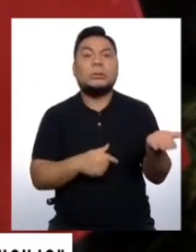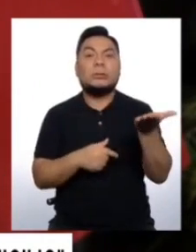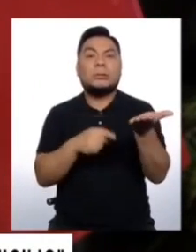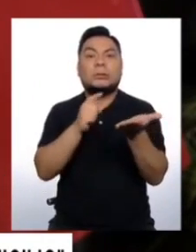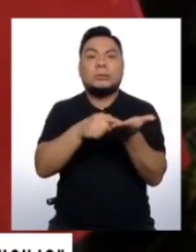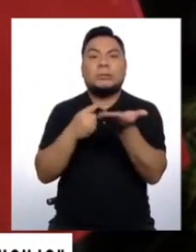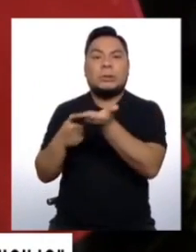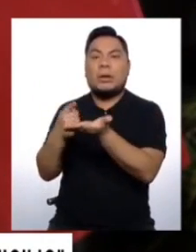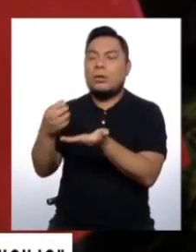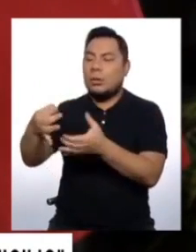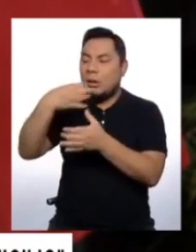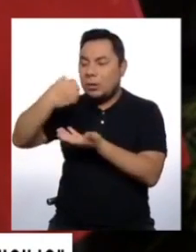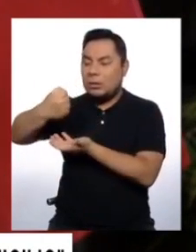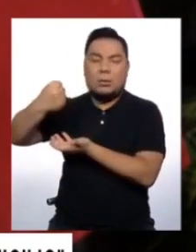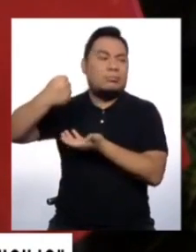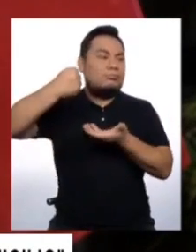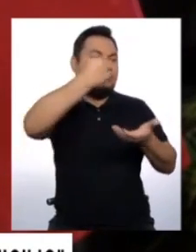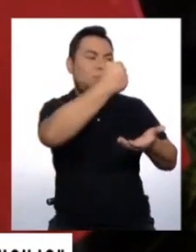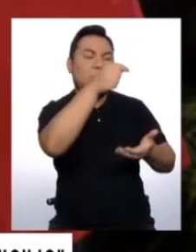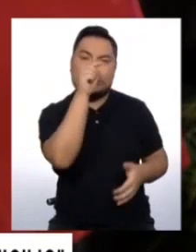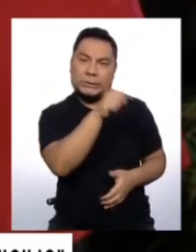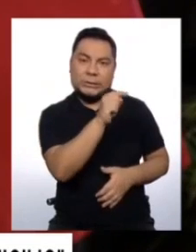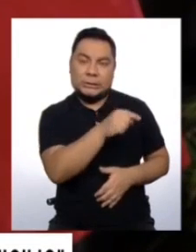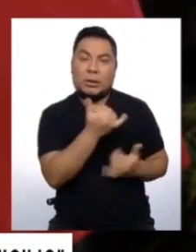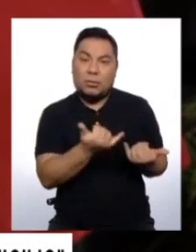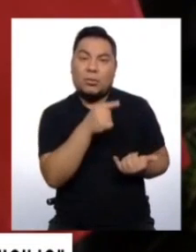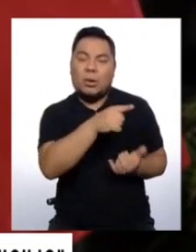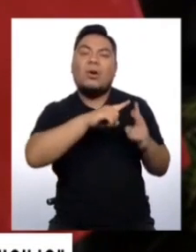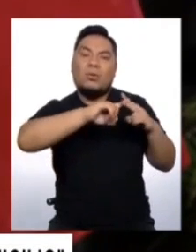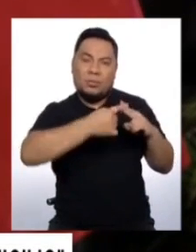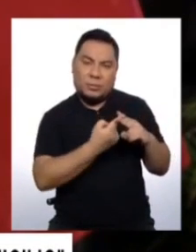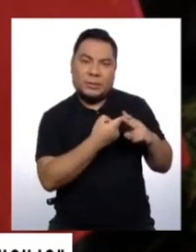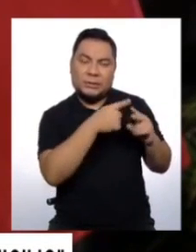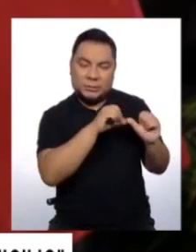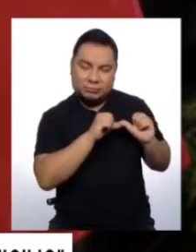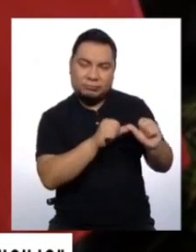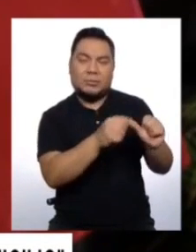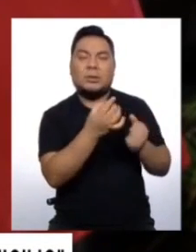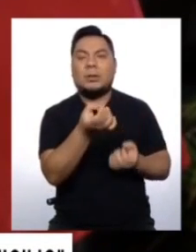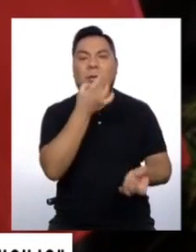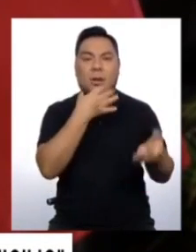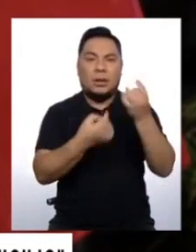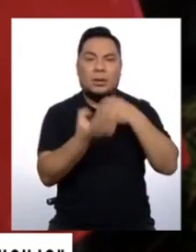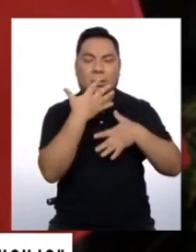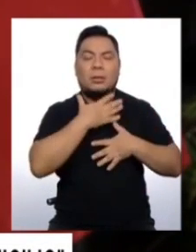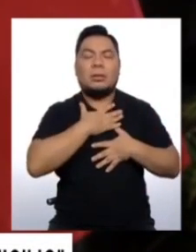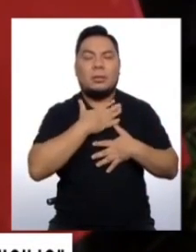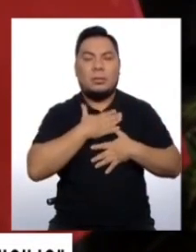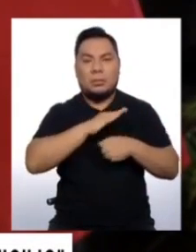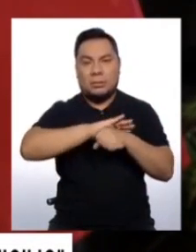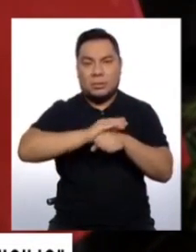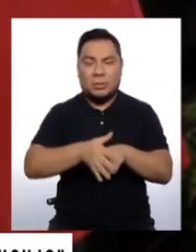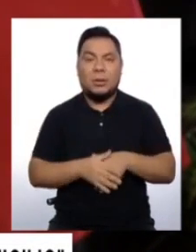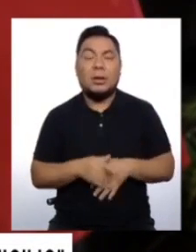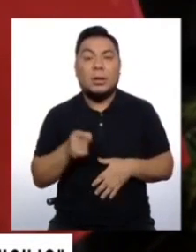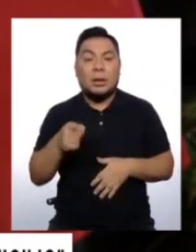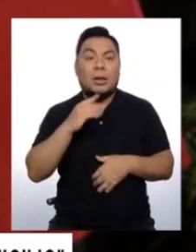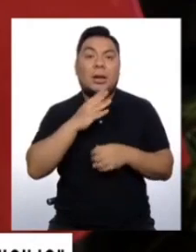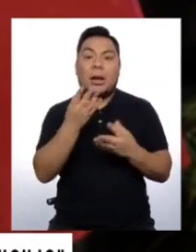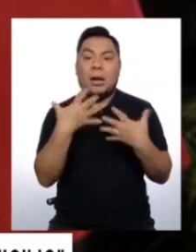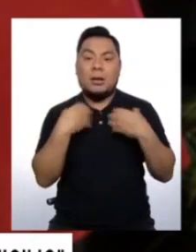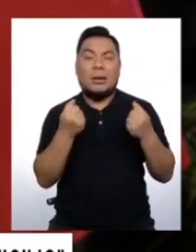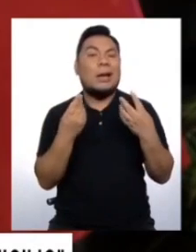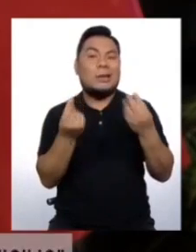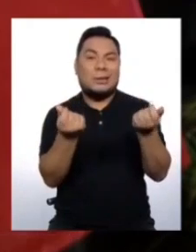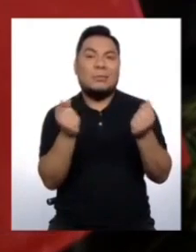y se les deje el tratamiento para que en ese momento comiencen a ser tratados y para que la cura sea